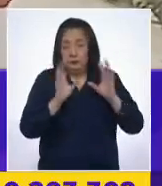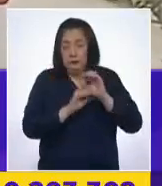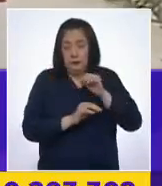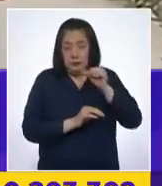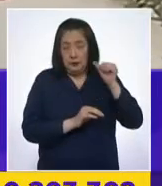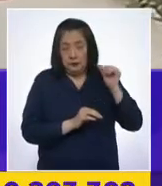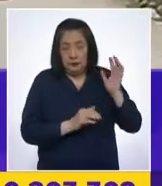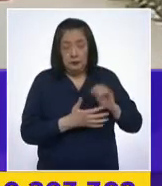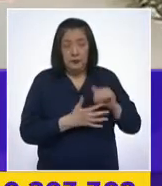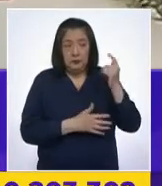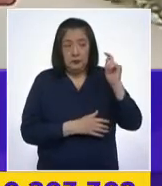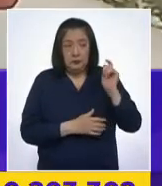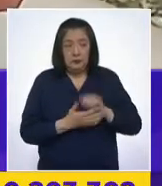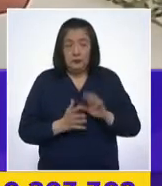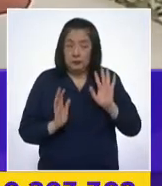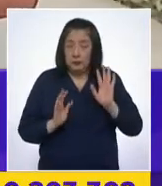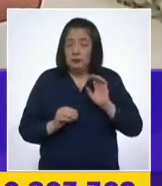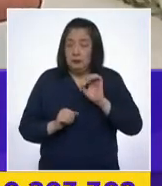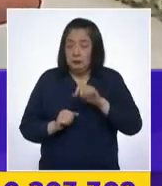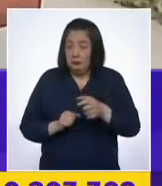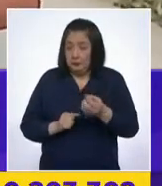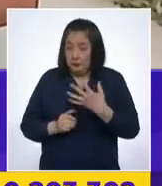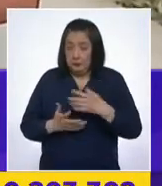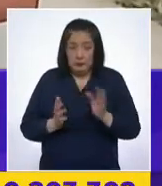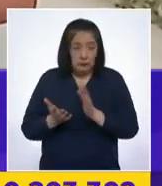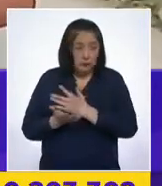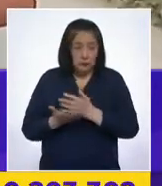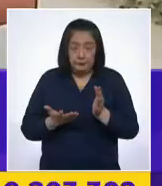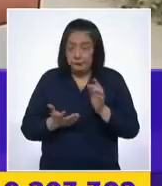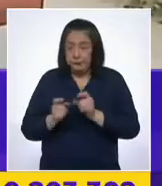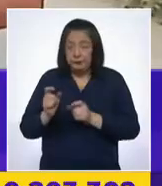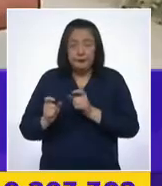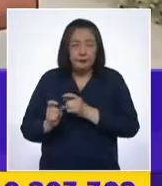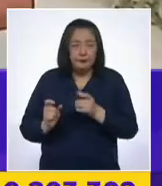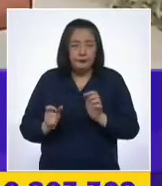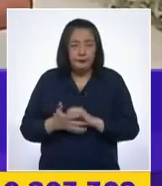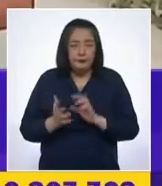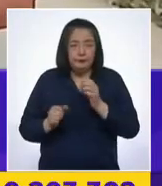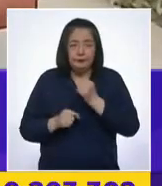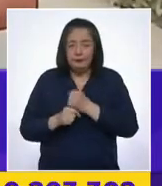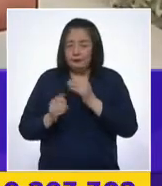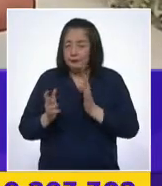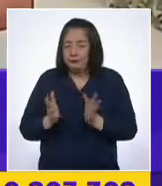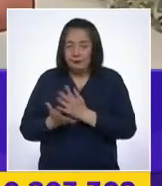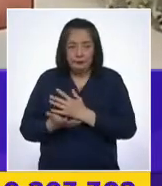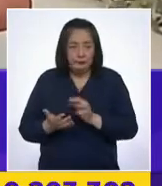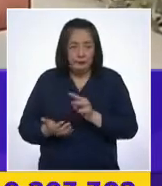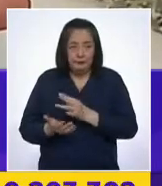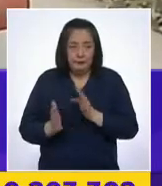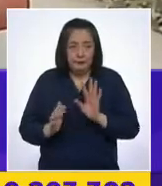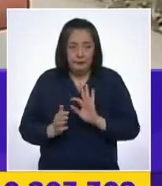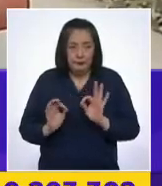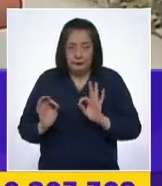ayer en Trujillo. Lo que tenemos entendido es que no hay ningún trabajador, ningún músico